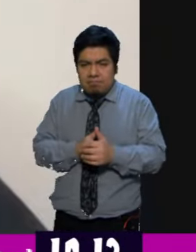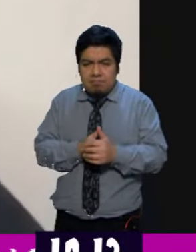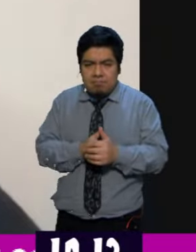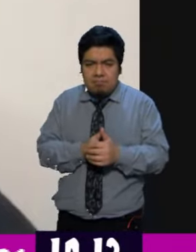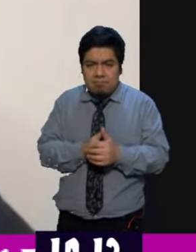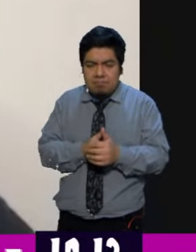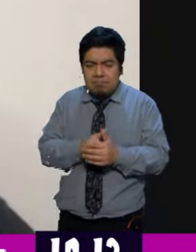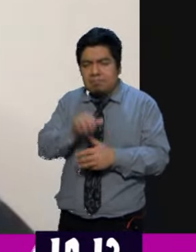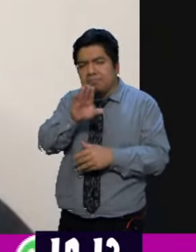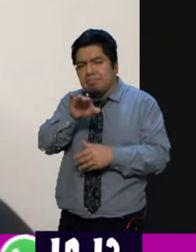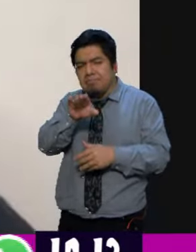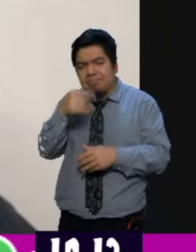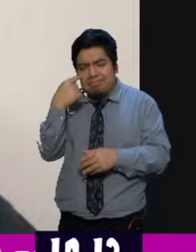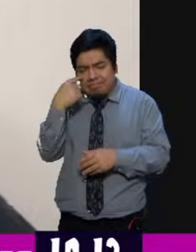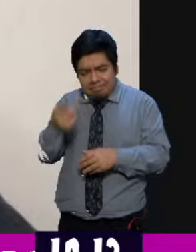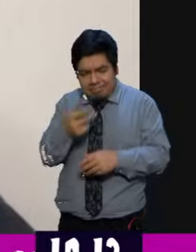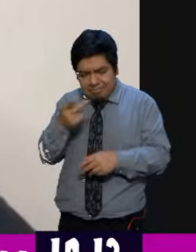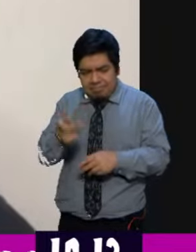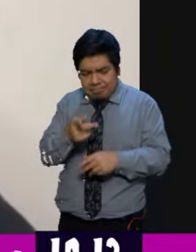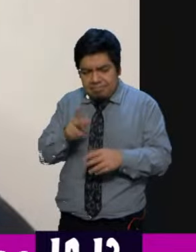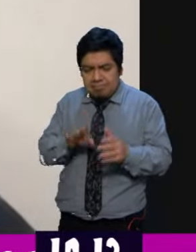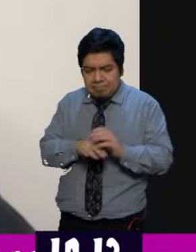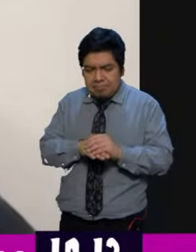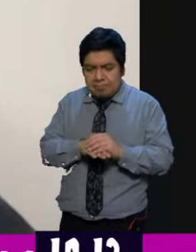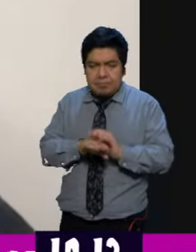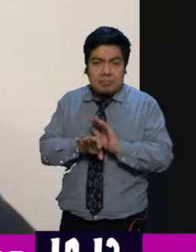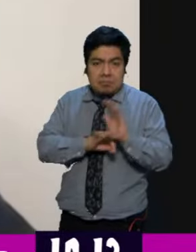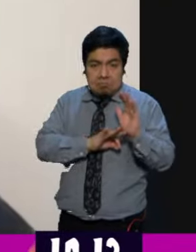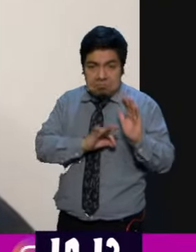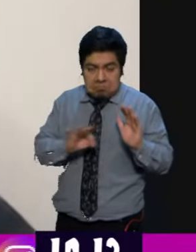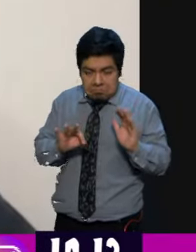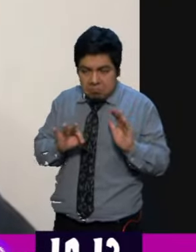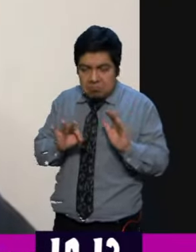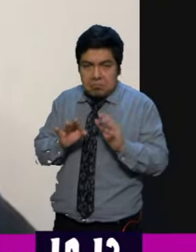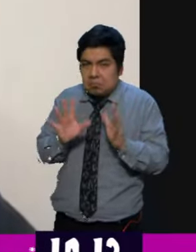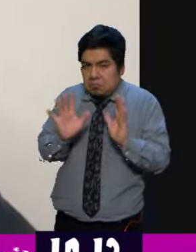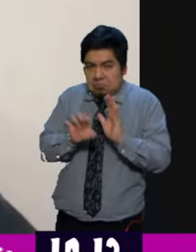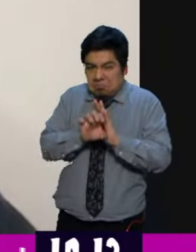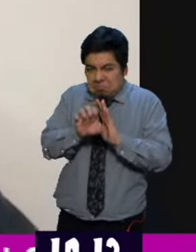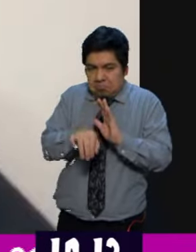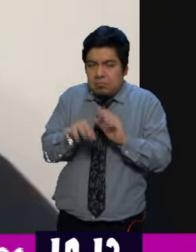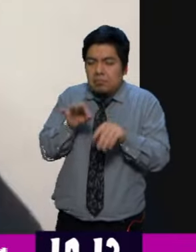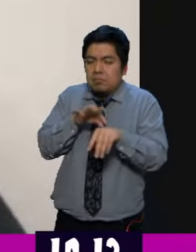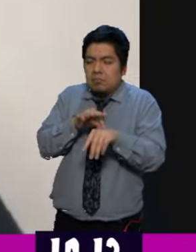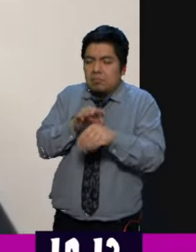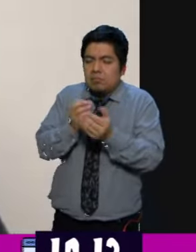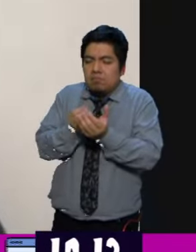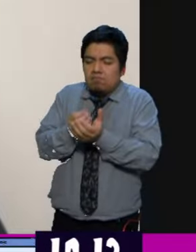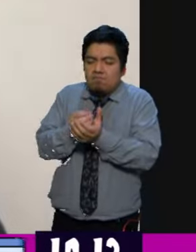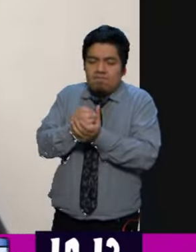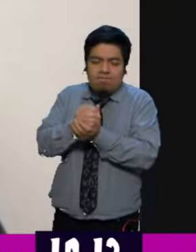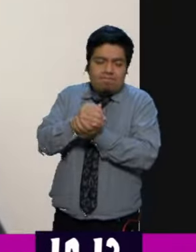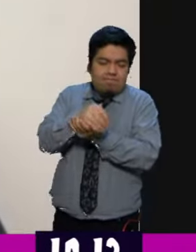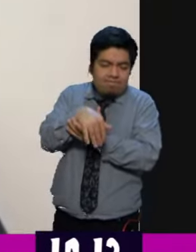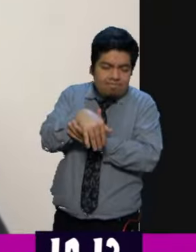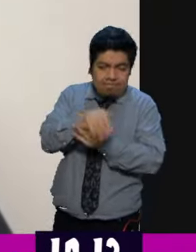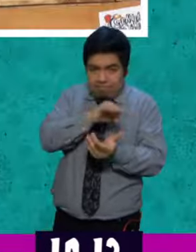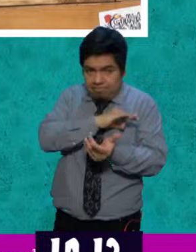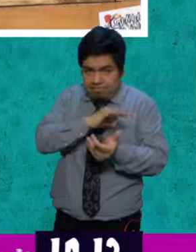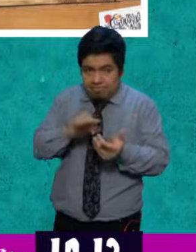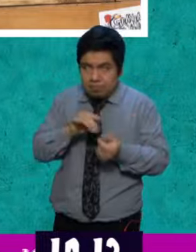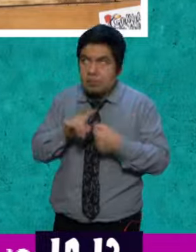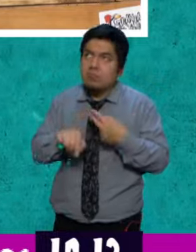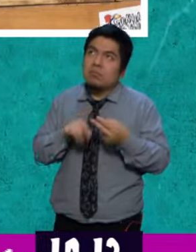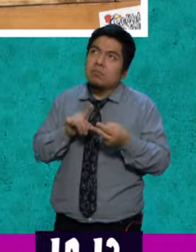cositas así. Pero fíjate, podrían hacer con carne molida, ¿no? Con carne molida sí podrían. Y